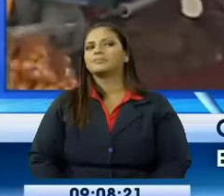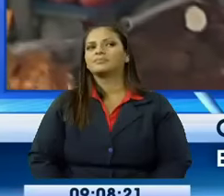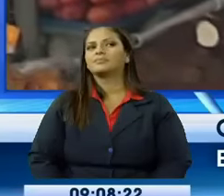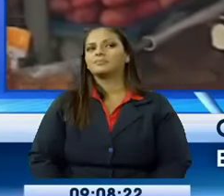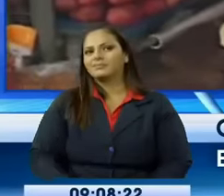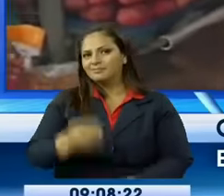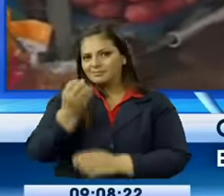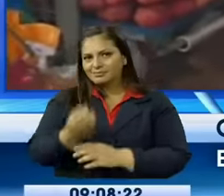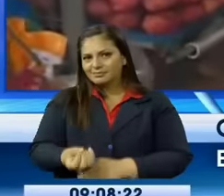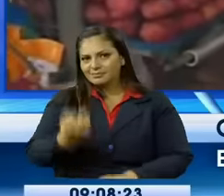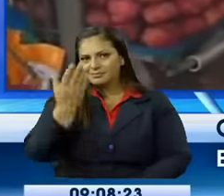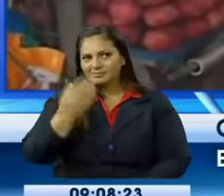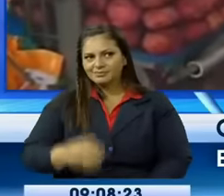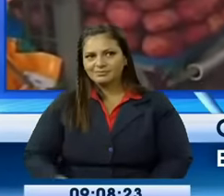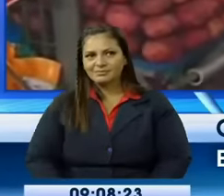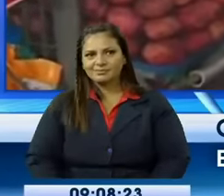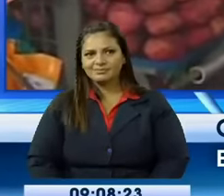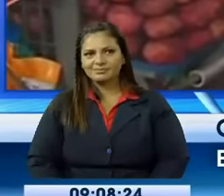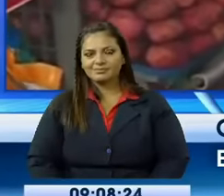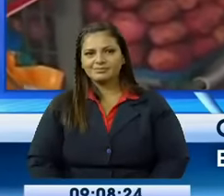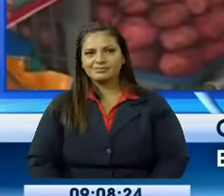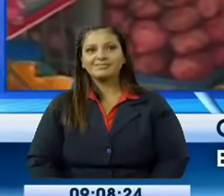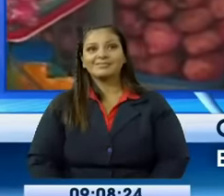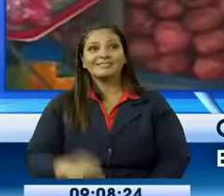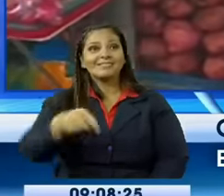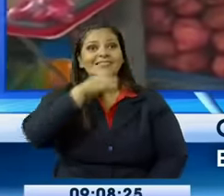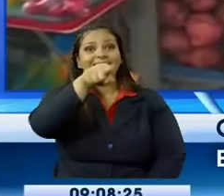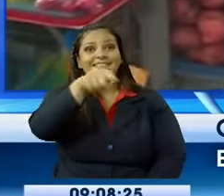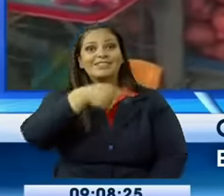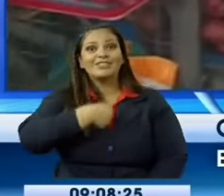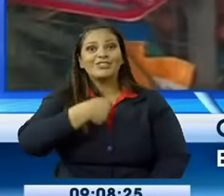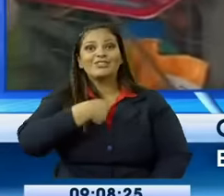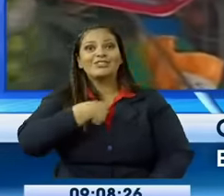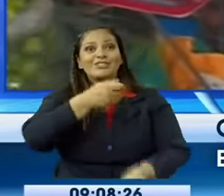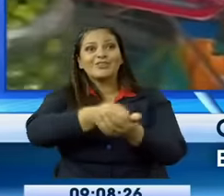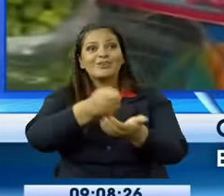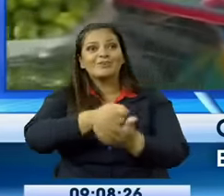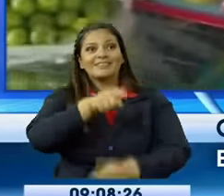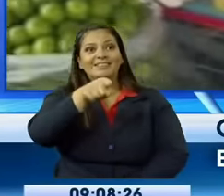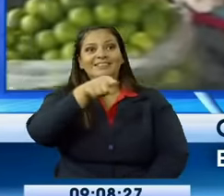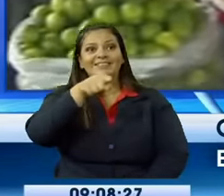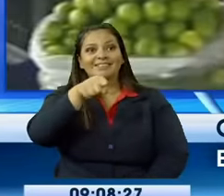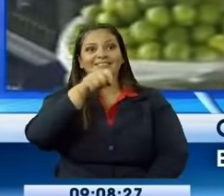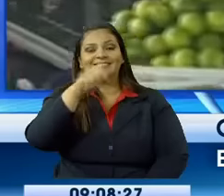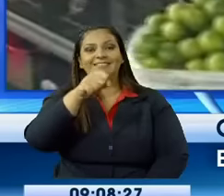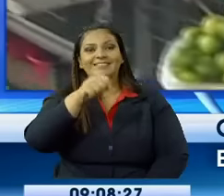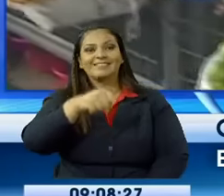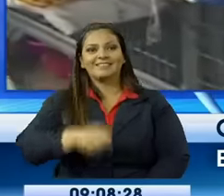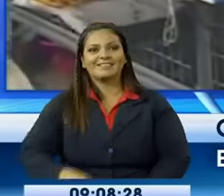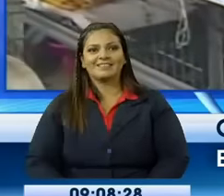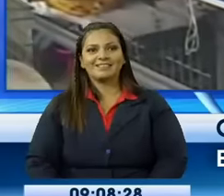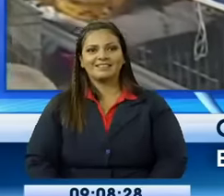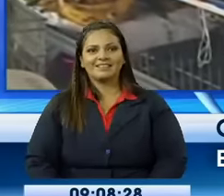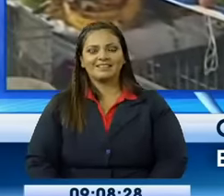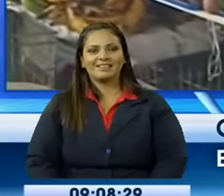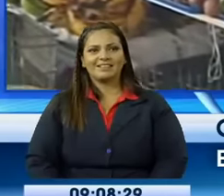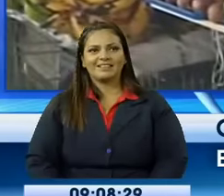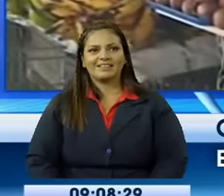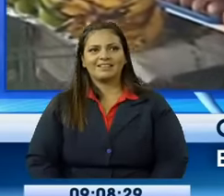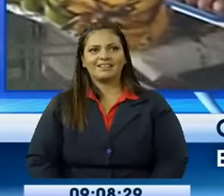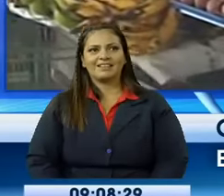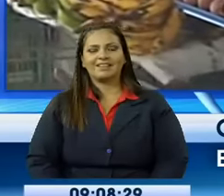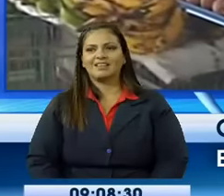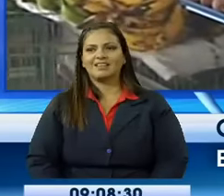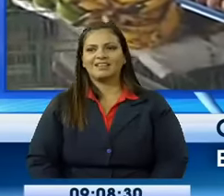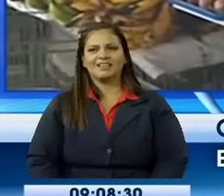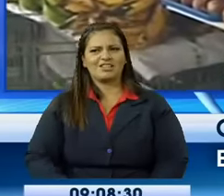creo. Nada. No dice, la caserita. Sí, esa es mi casera, esa creo que es mi casera. Esa es la casera de nosotros. La mía quedaba más atrás. Y me dijo que por qué no le he